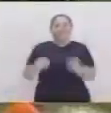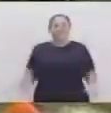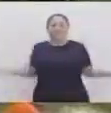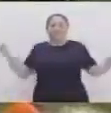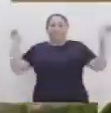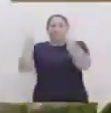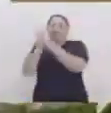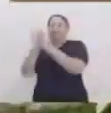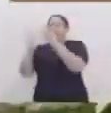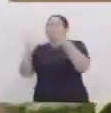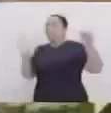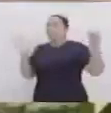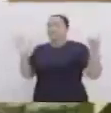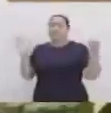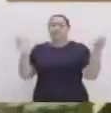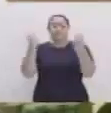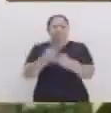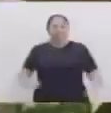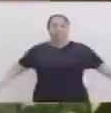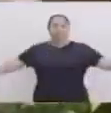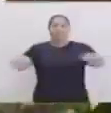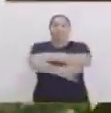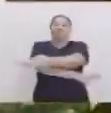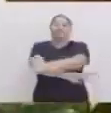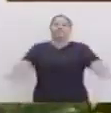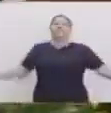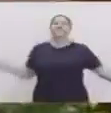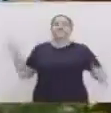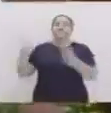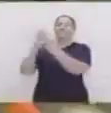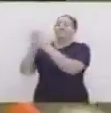Comienzo con lo que es mi movilidad articular.